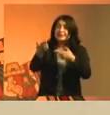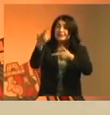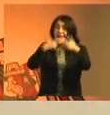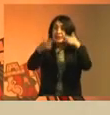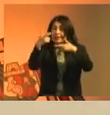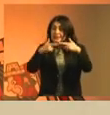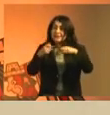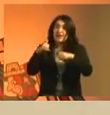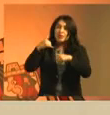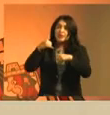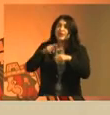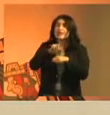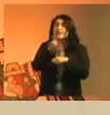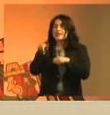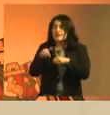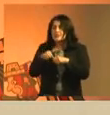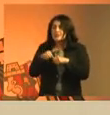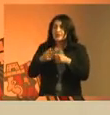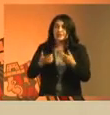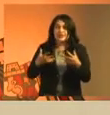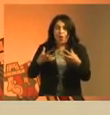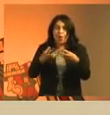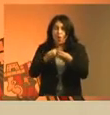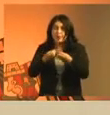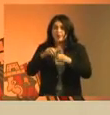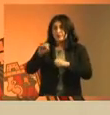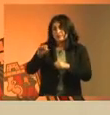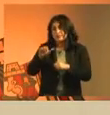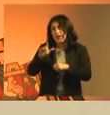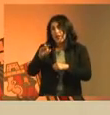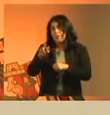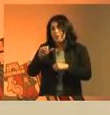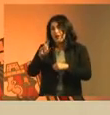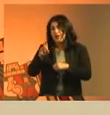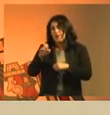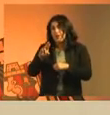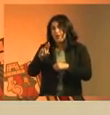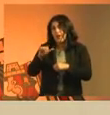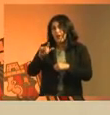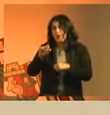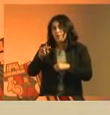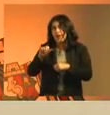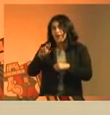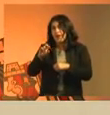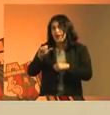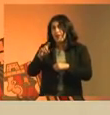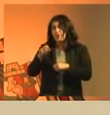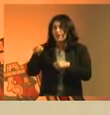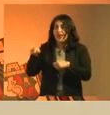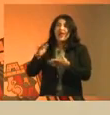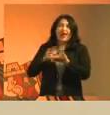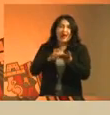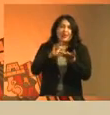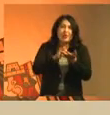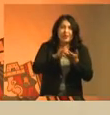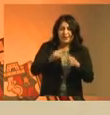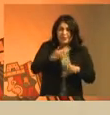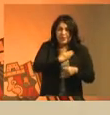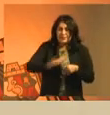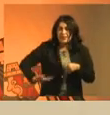y se apersona con salvador alvarado salvador alvarado de la carrancista eran tiempos de carranza